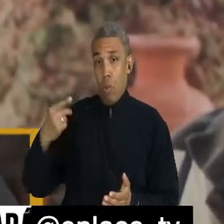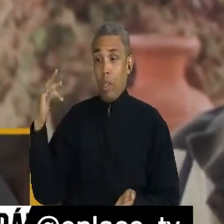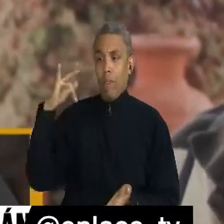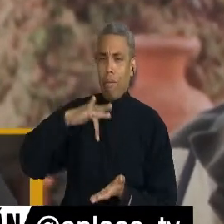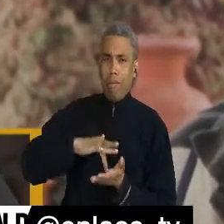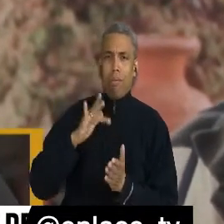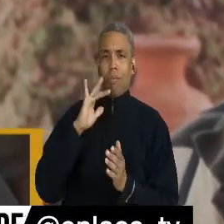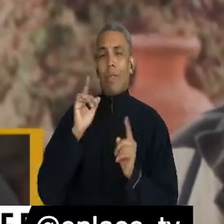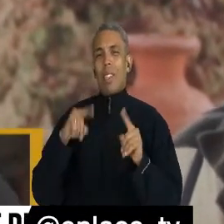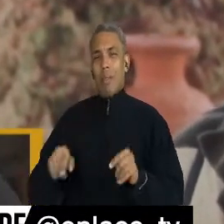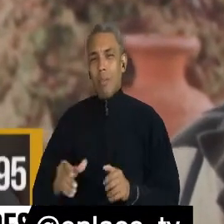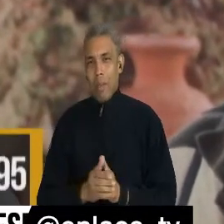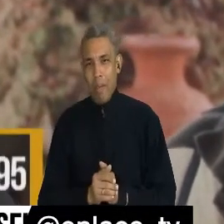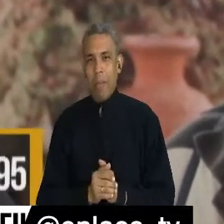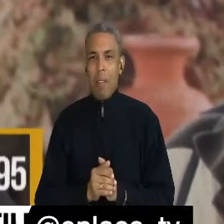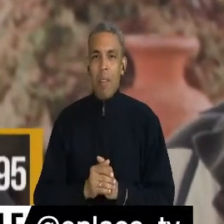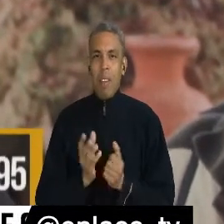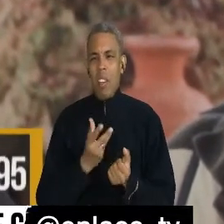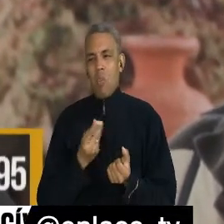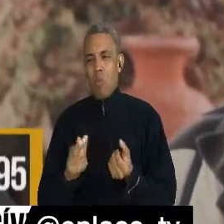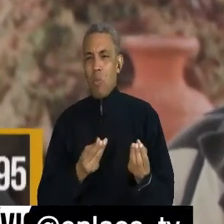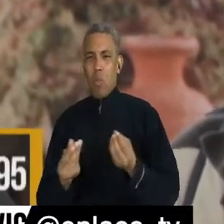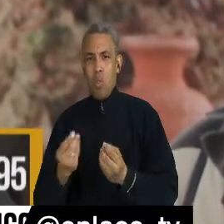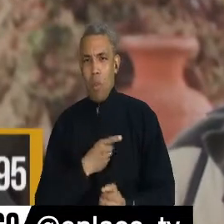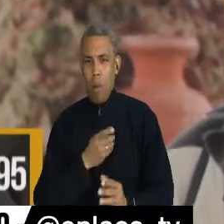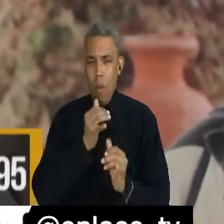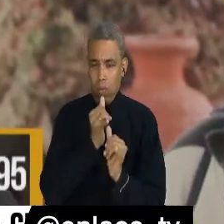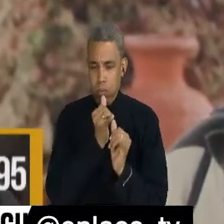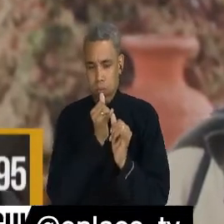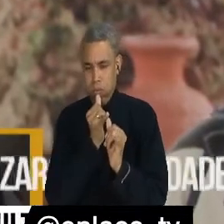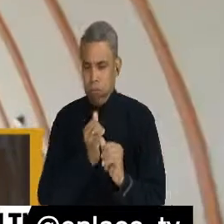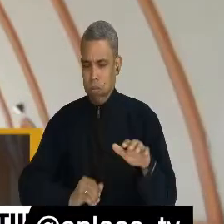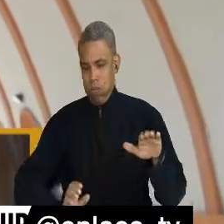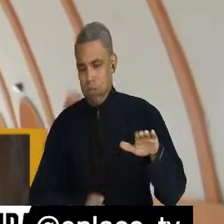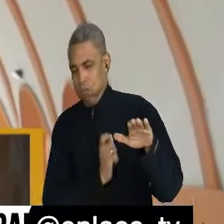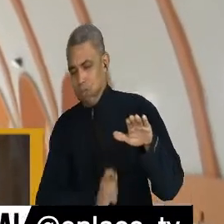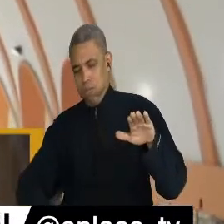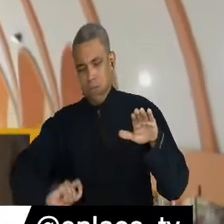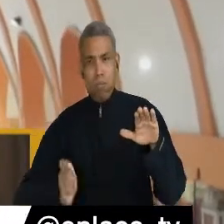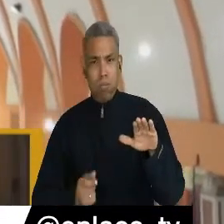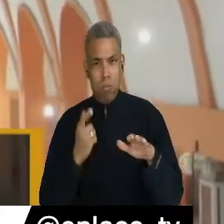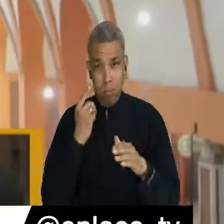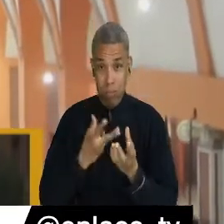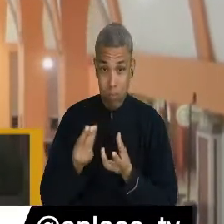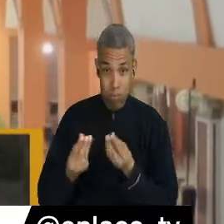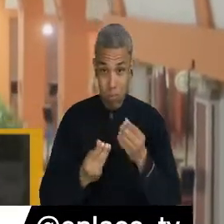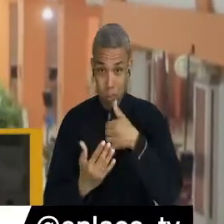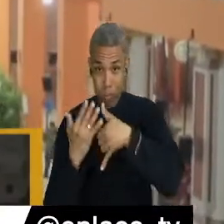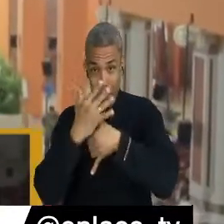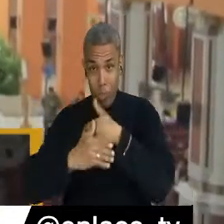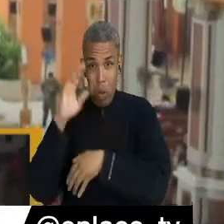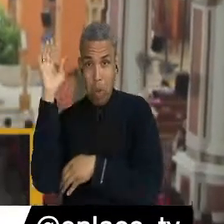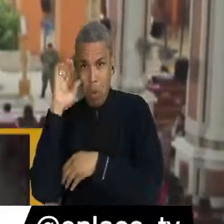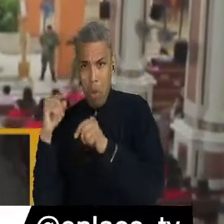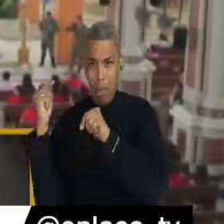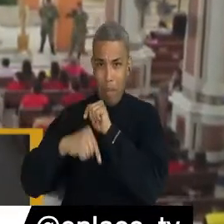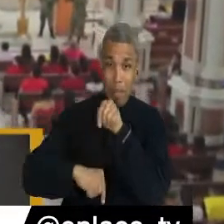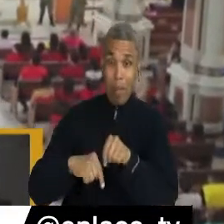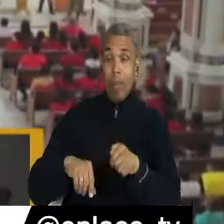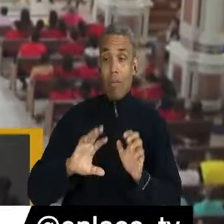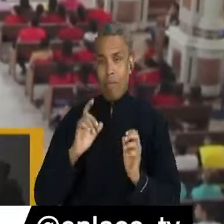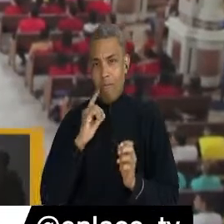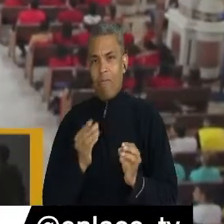Banda, para terminar este mes precisamente con esas grandes actividades. Seguido a este acto, en la Catedral La Inmaculada,